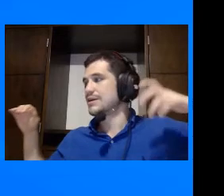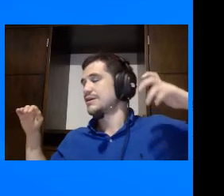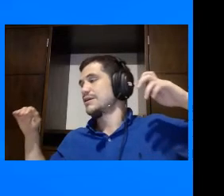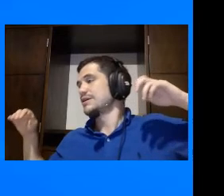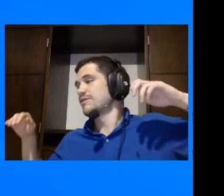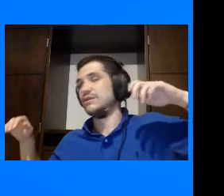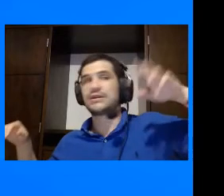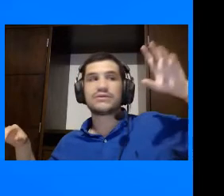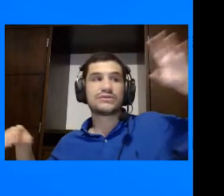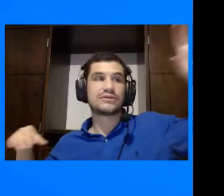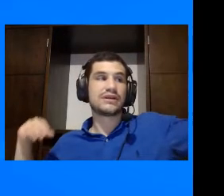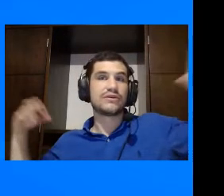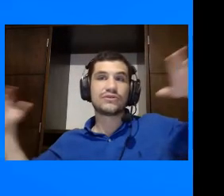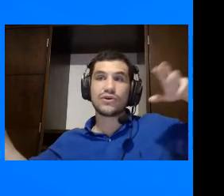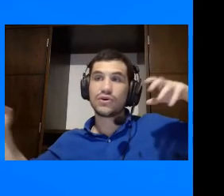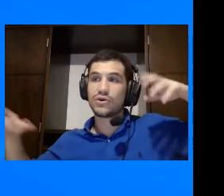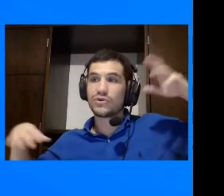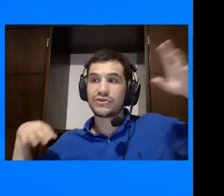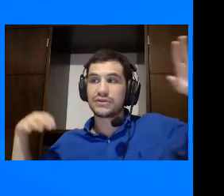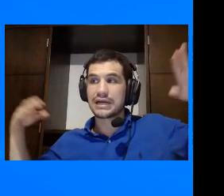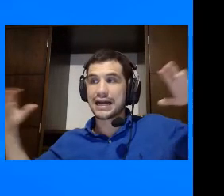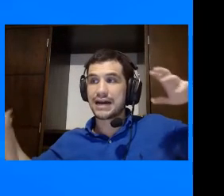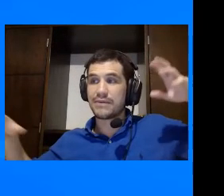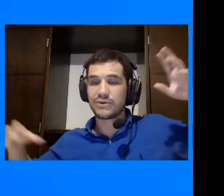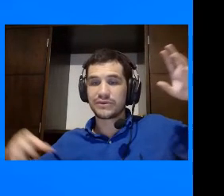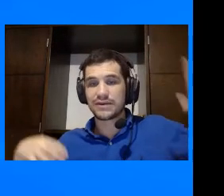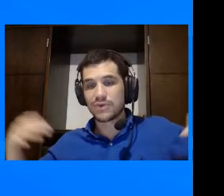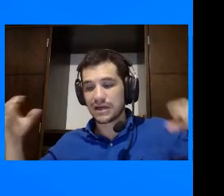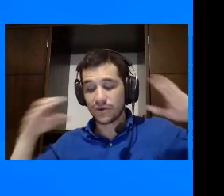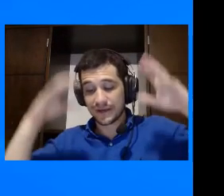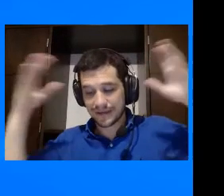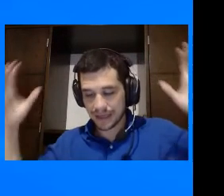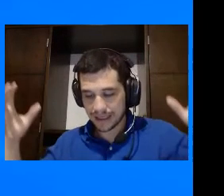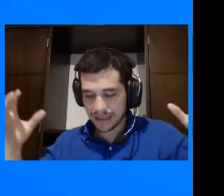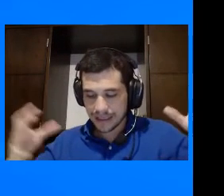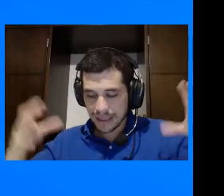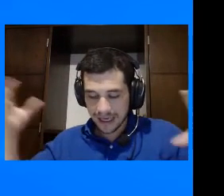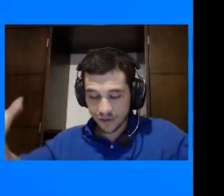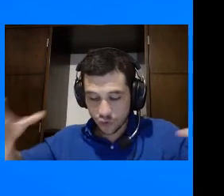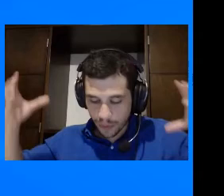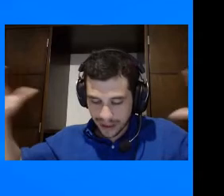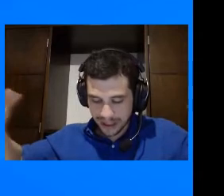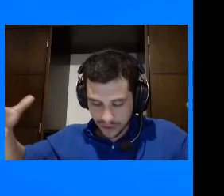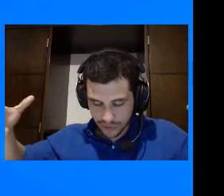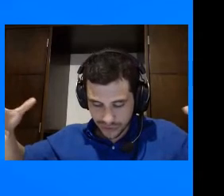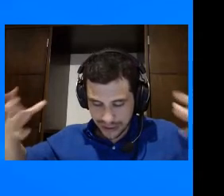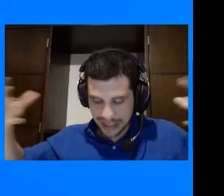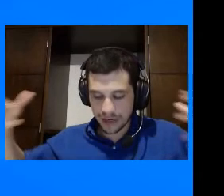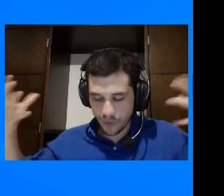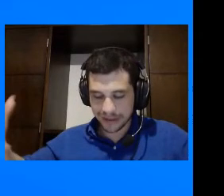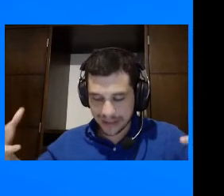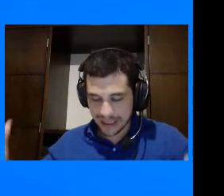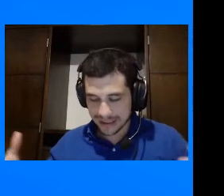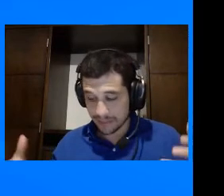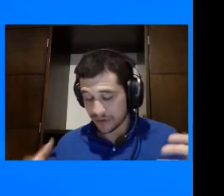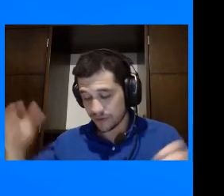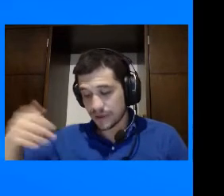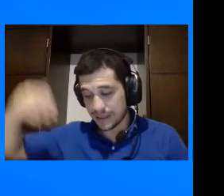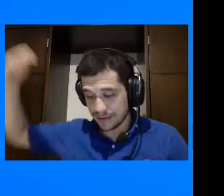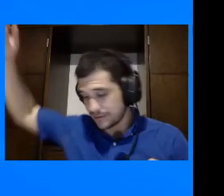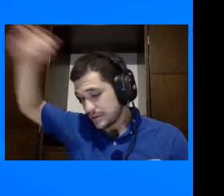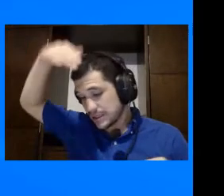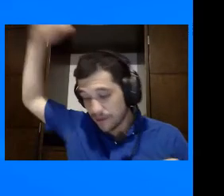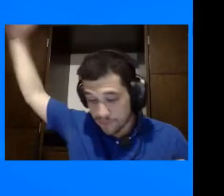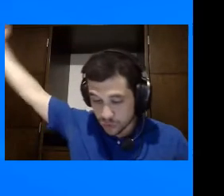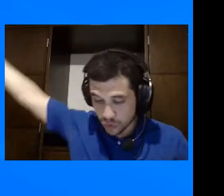celular, encuentra nuestro televisor, nuestra cama, nuestra almohada, lo que sea, esos objetos que le cuentan a esa